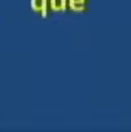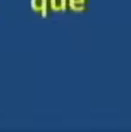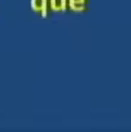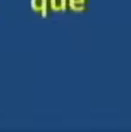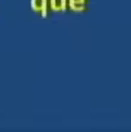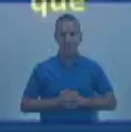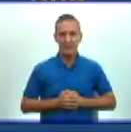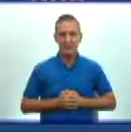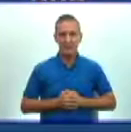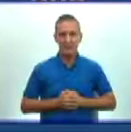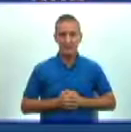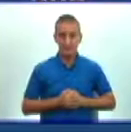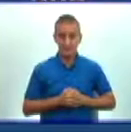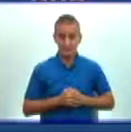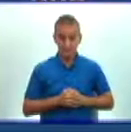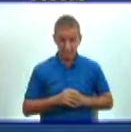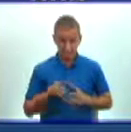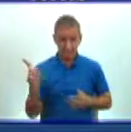¿Lo están tomando?